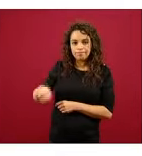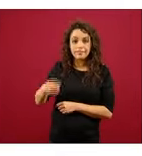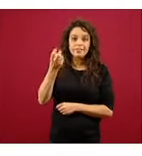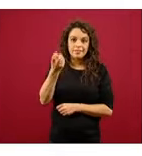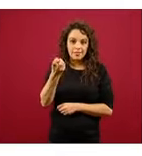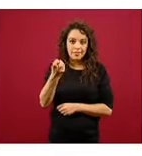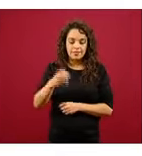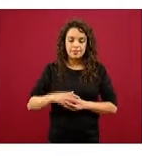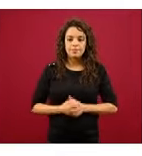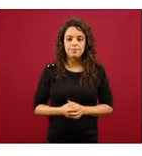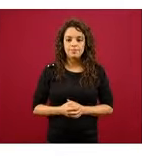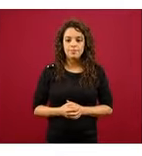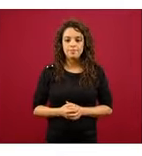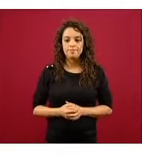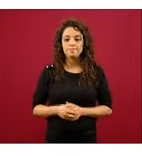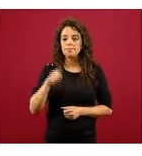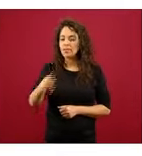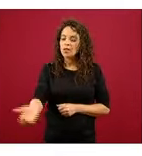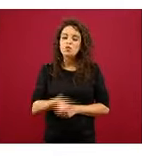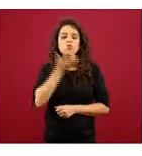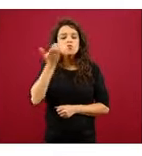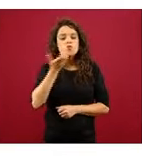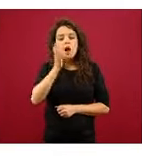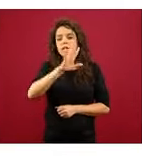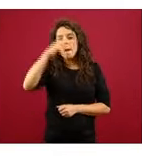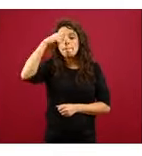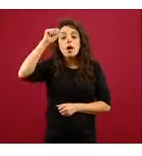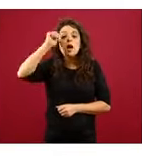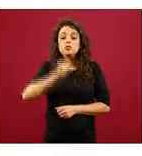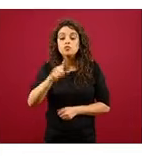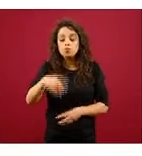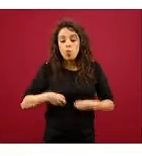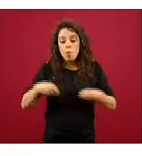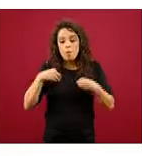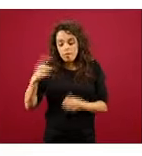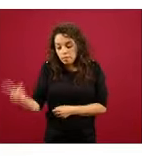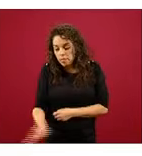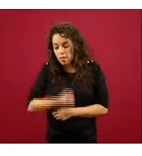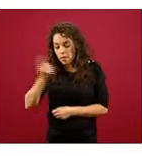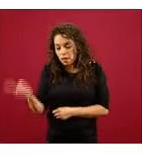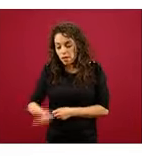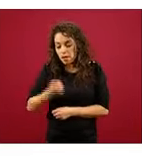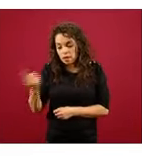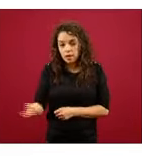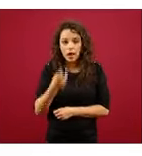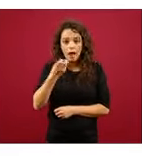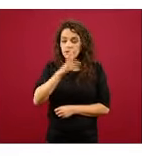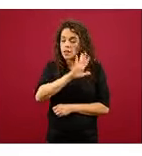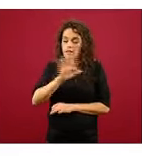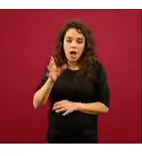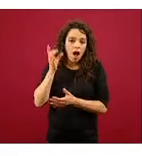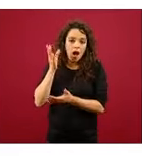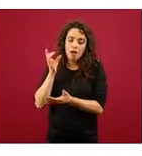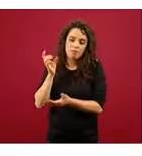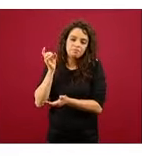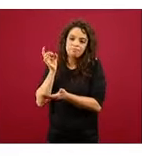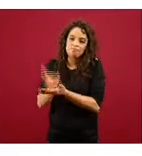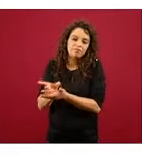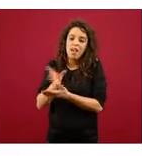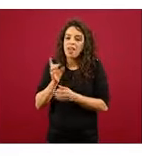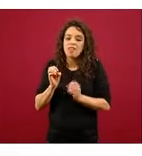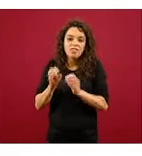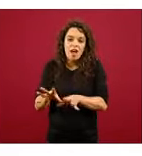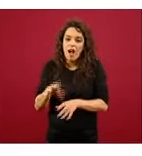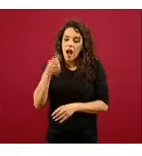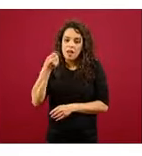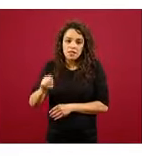haciéndolas, deben de formar parte de una rutina de vida y es importante no olvidarlas. El cloro, que es el del uso comercial, ¿no?, sigue